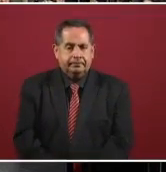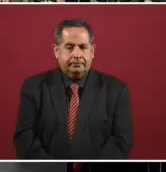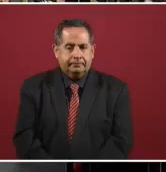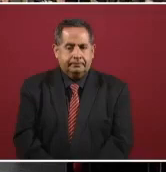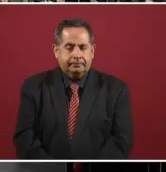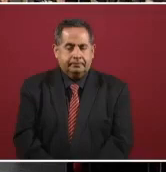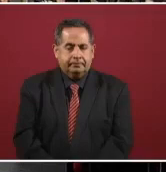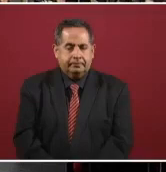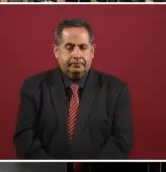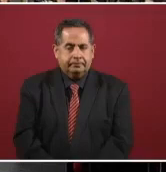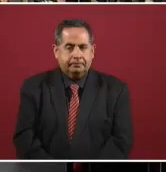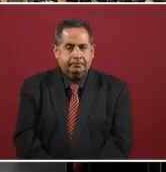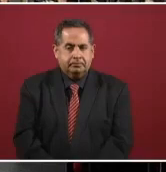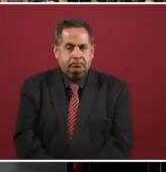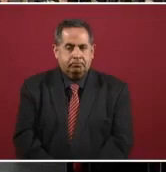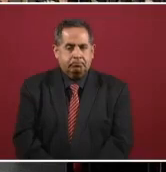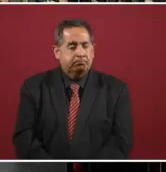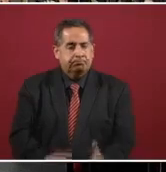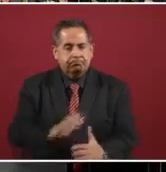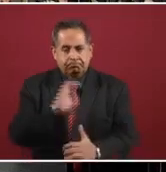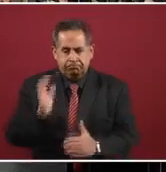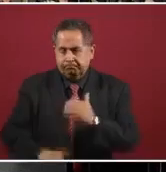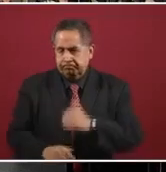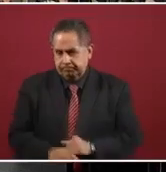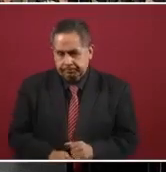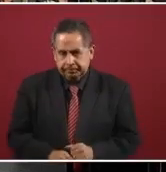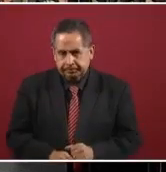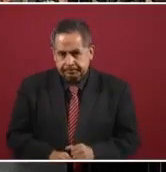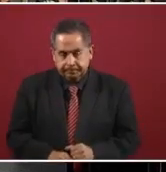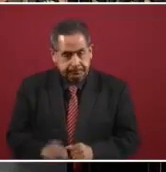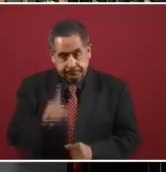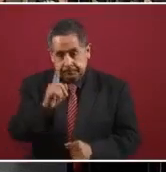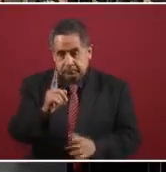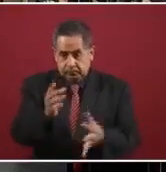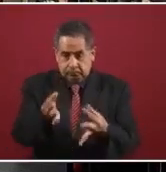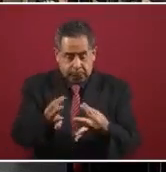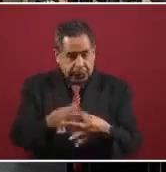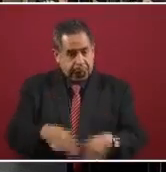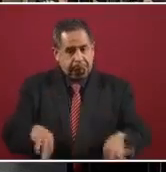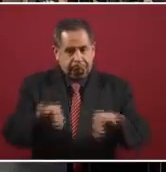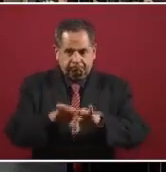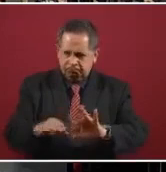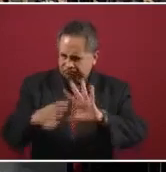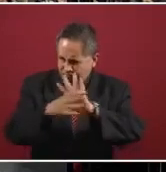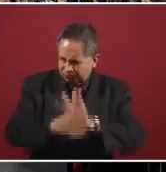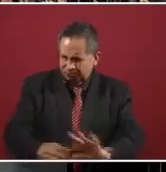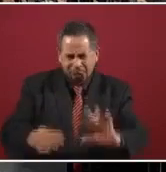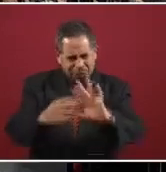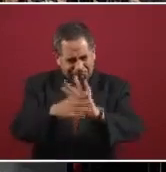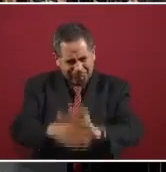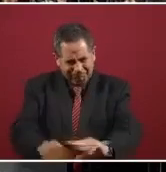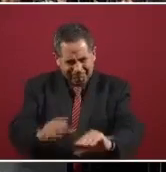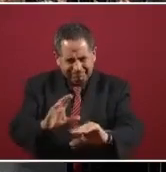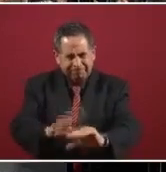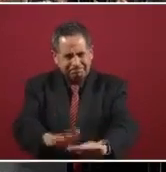Ya se terminó. Es muy importante que se explique bien, que se